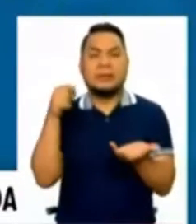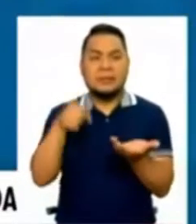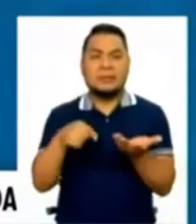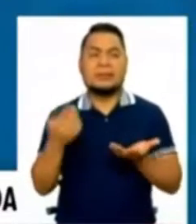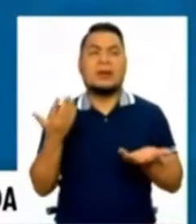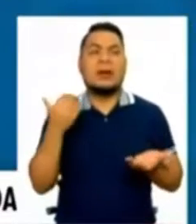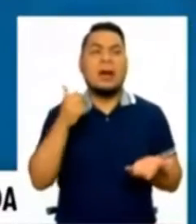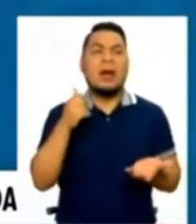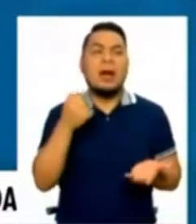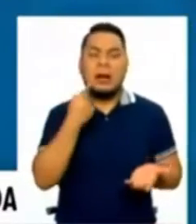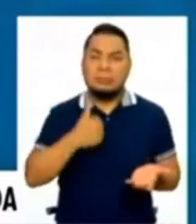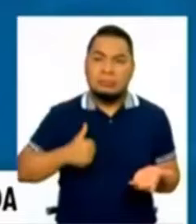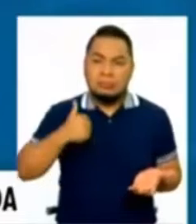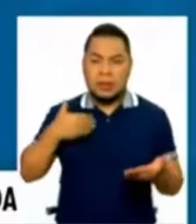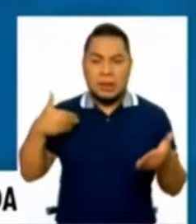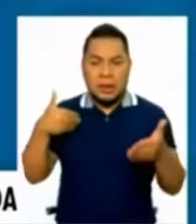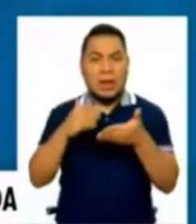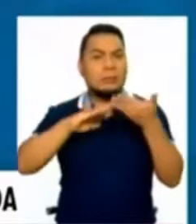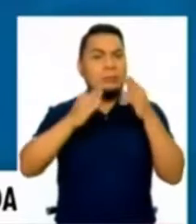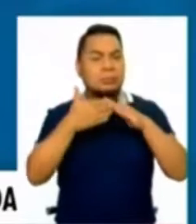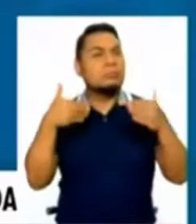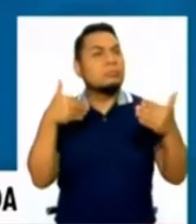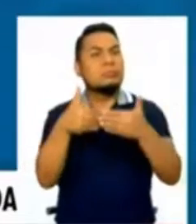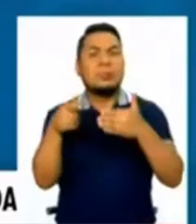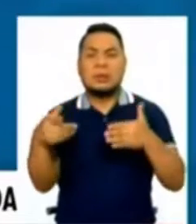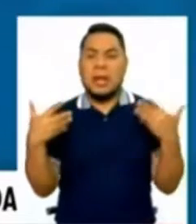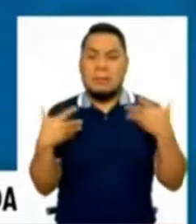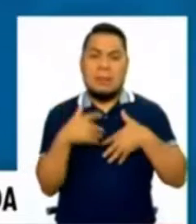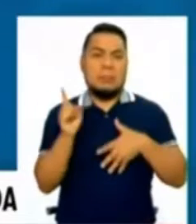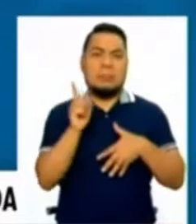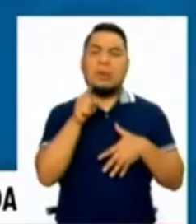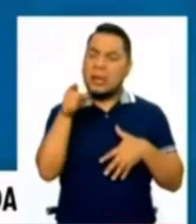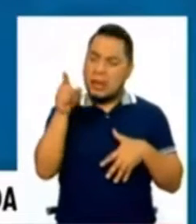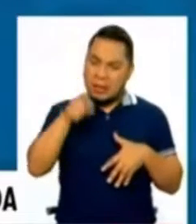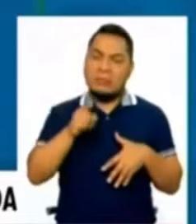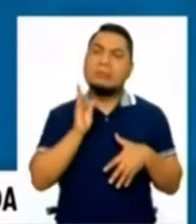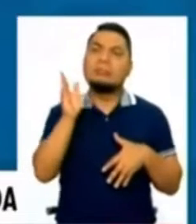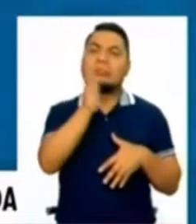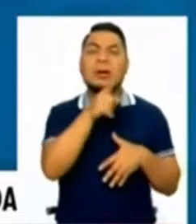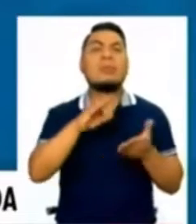no olvides de suscribirte a nuestro canal, dale muchos likes y lo más importante,